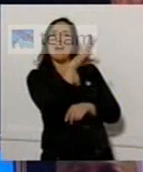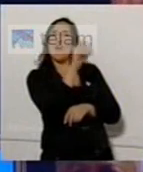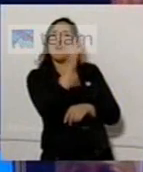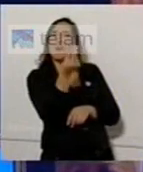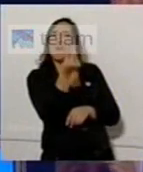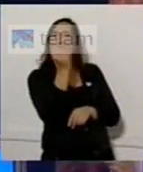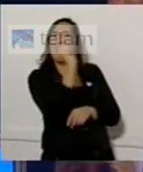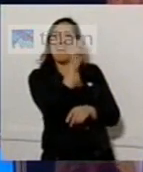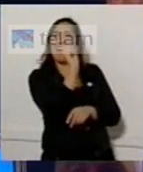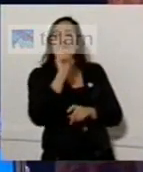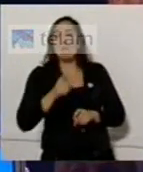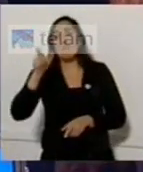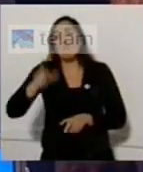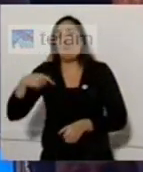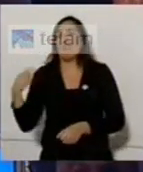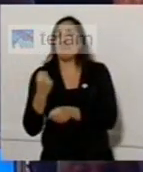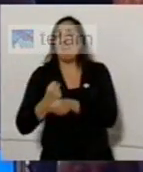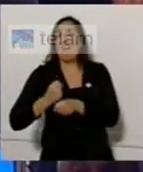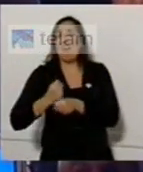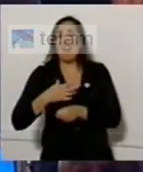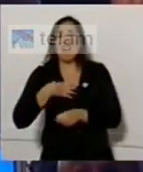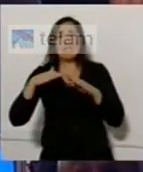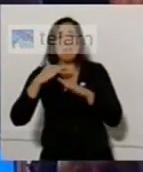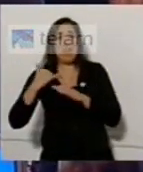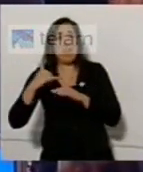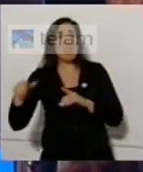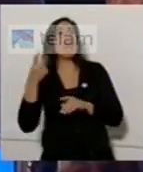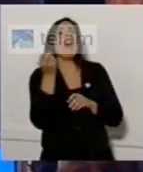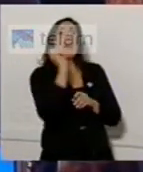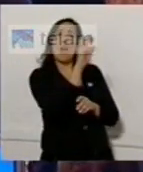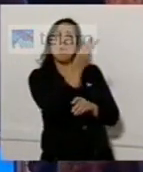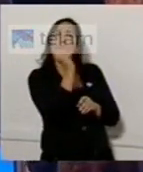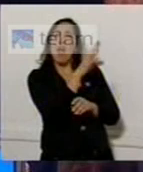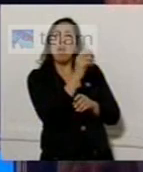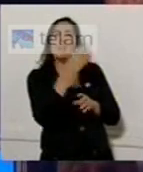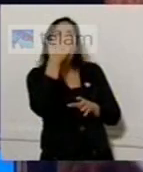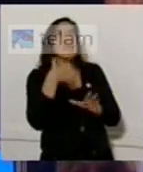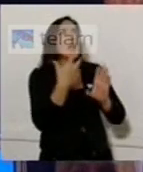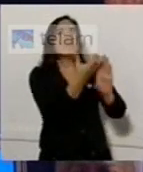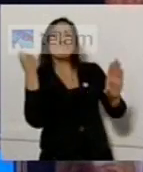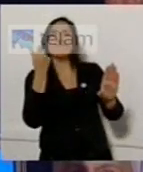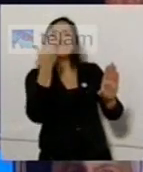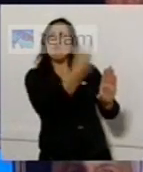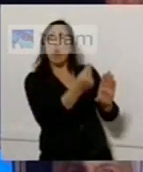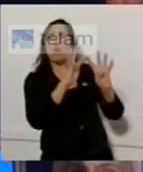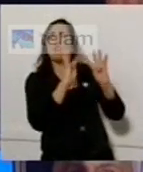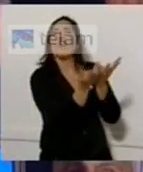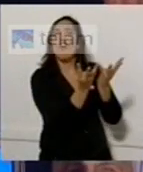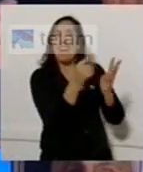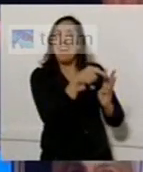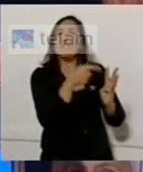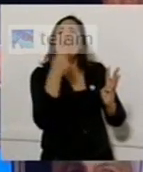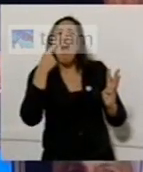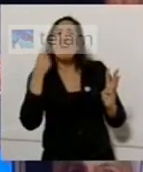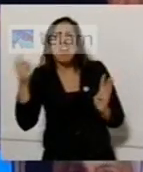de la clase media argentina, algún diario, alguna radio,